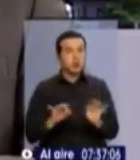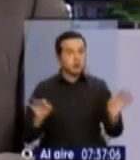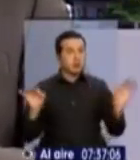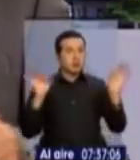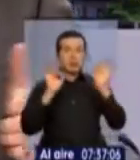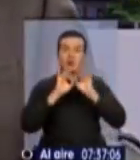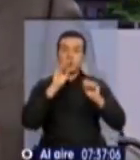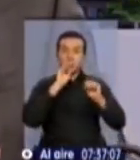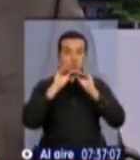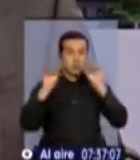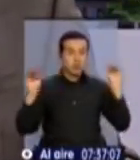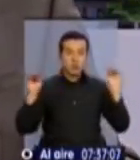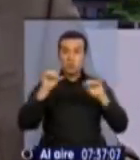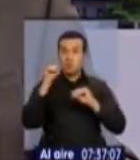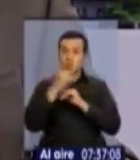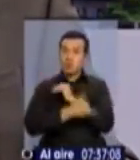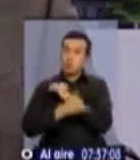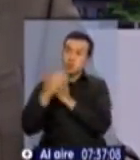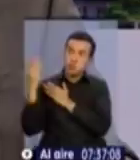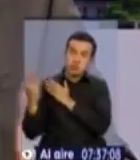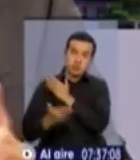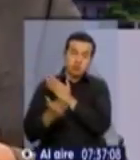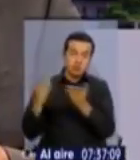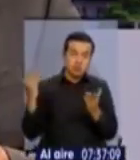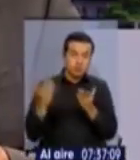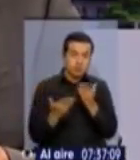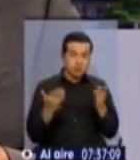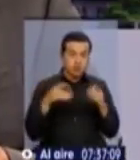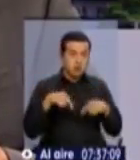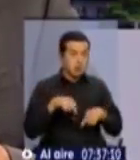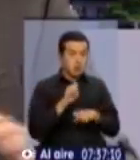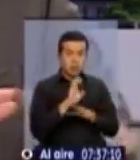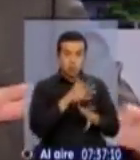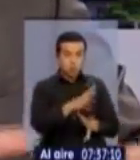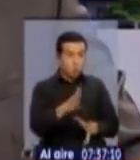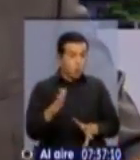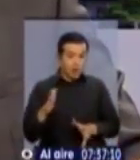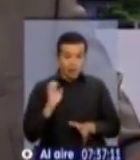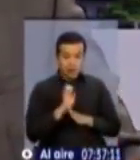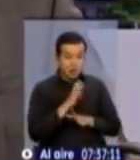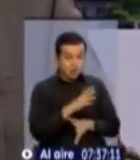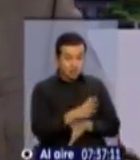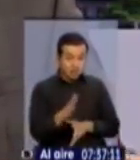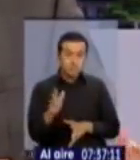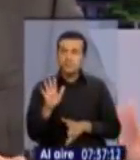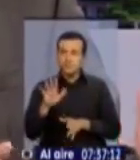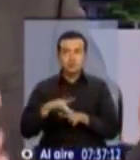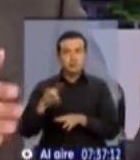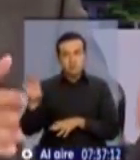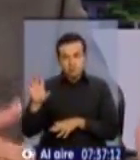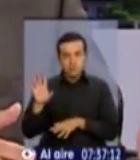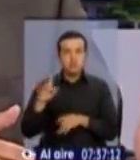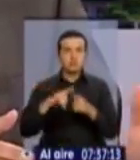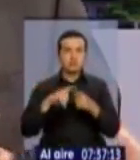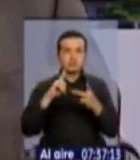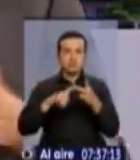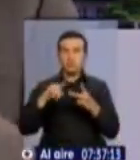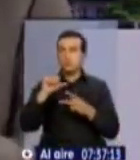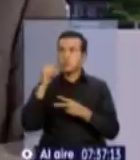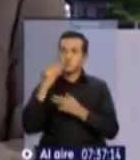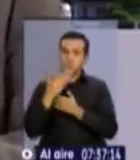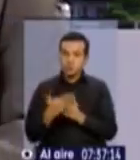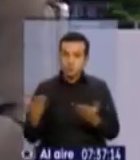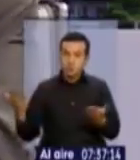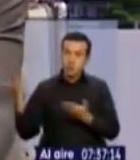importación que no tiene sustituto nacional no es cierto digamos dejémoslo tranquila a la importación que es materia prima para el